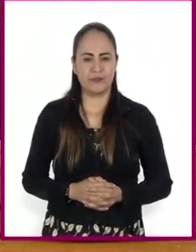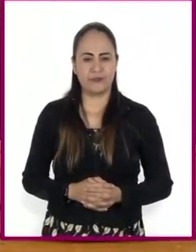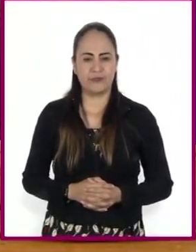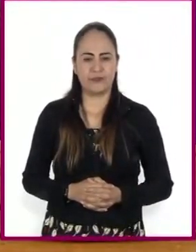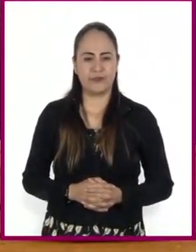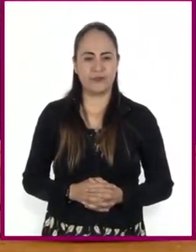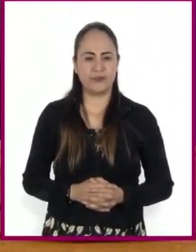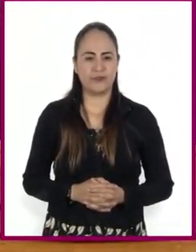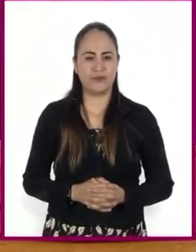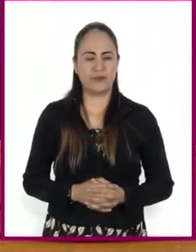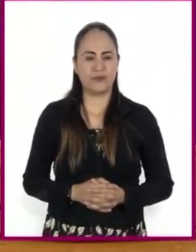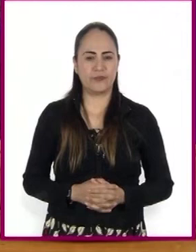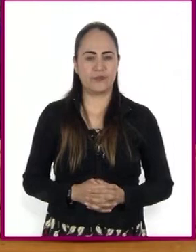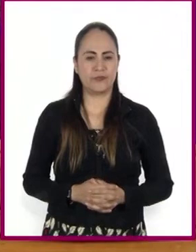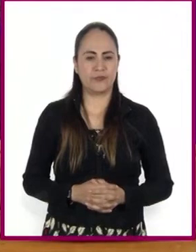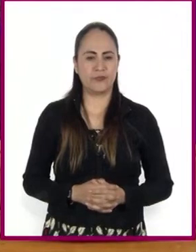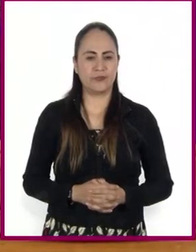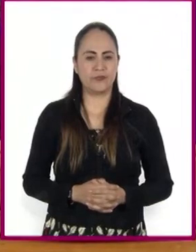Agua.